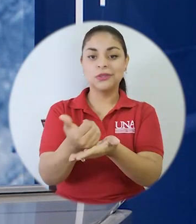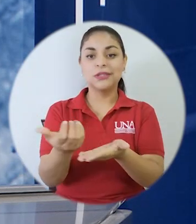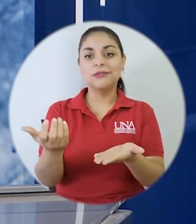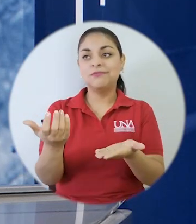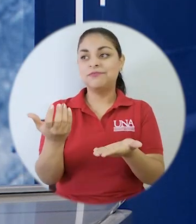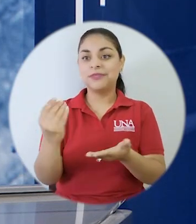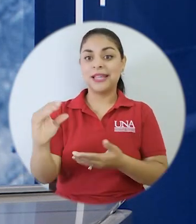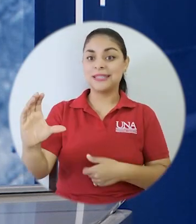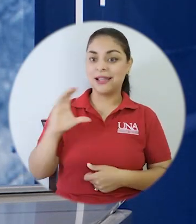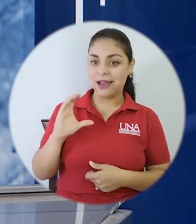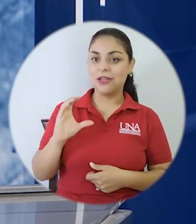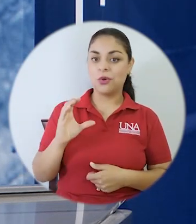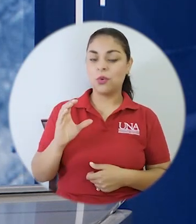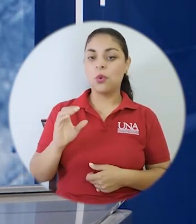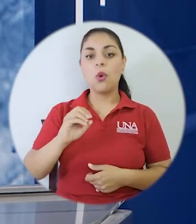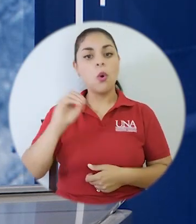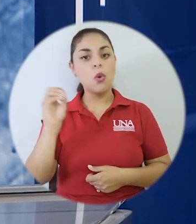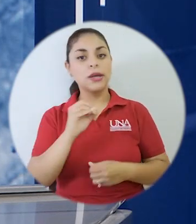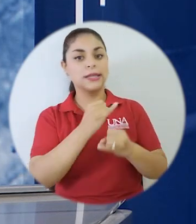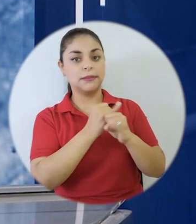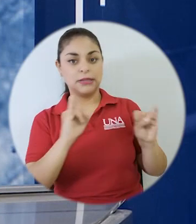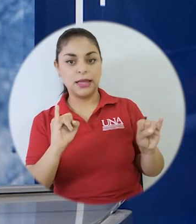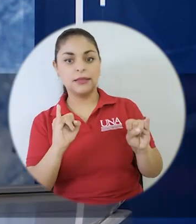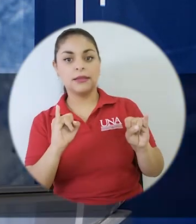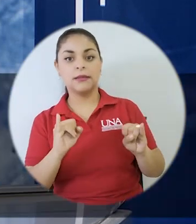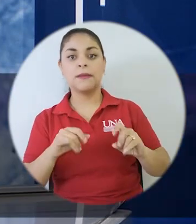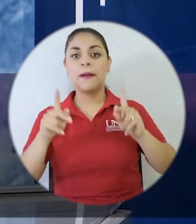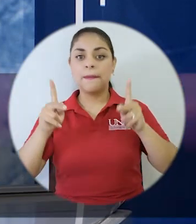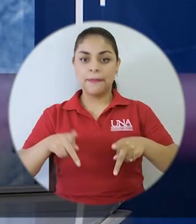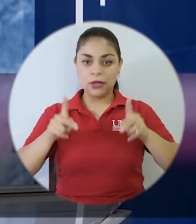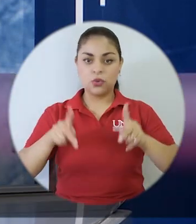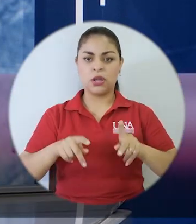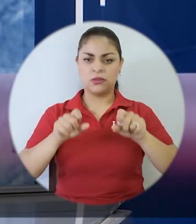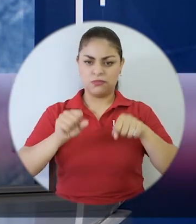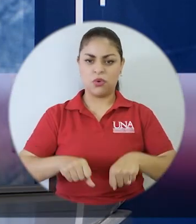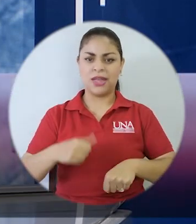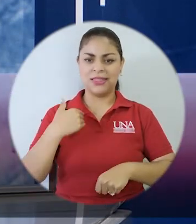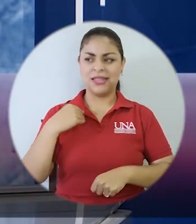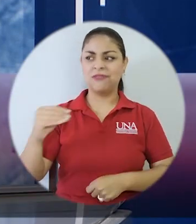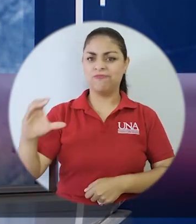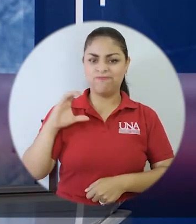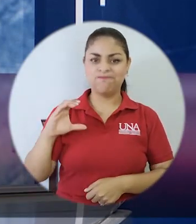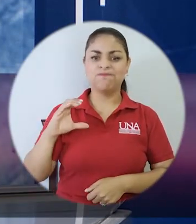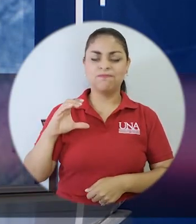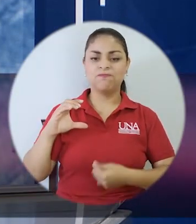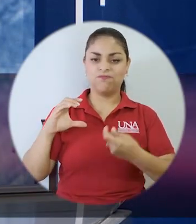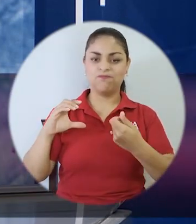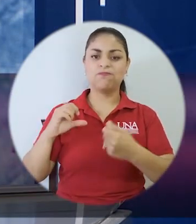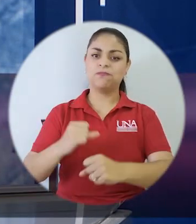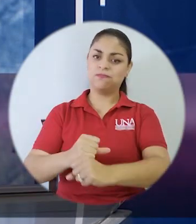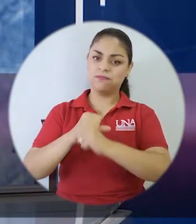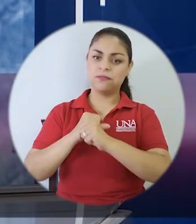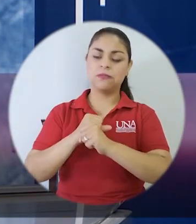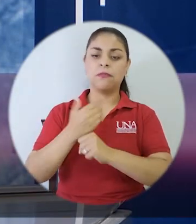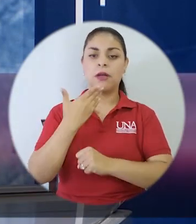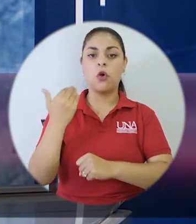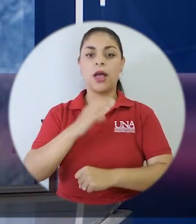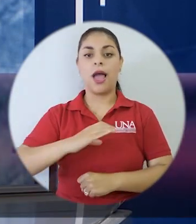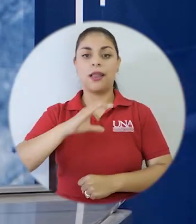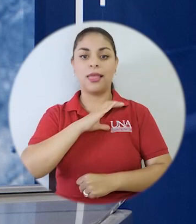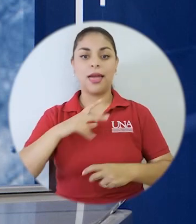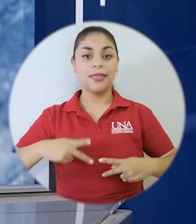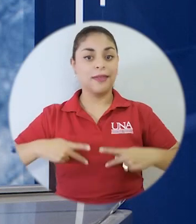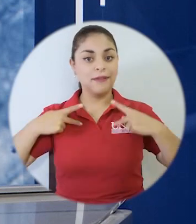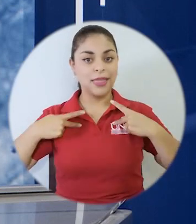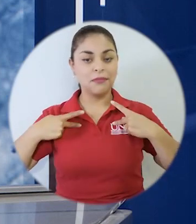que ya sea de manera asalariada o de manera independiente, las personas puedan generar los recursos que les garanticen la